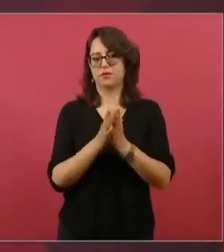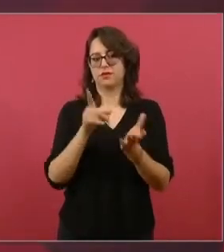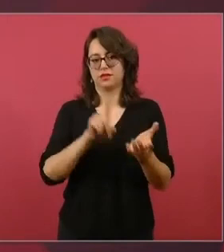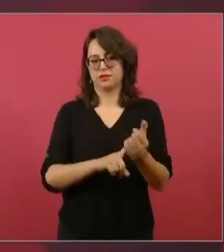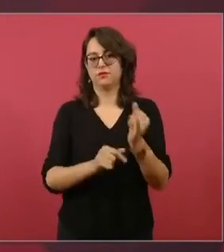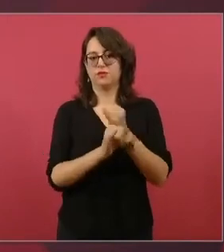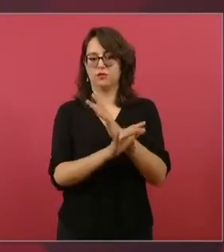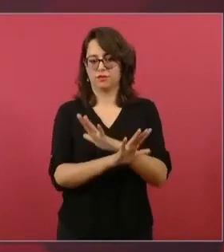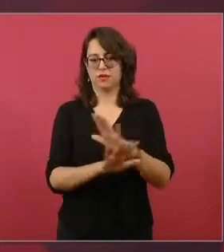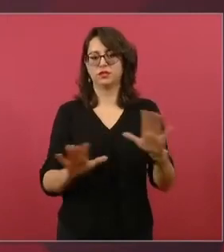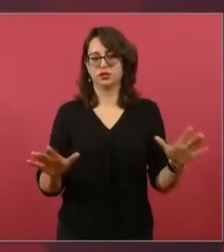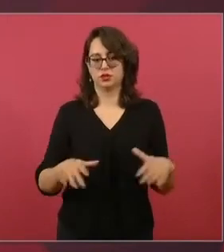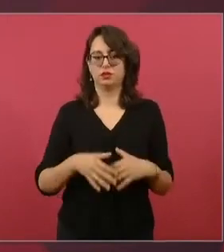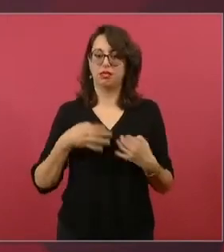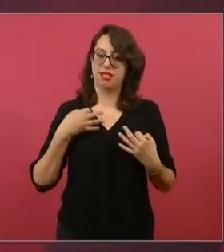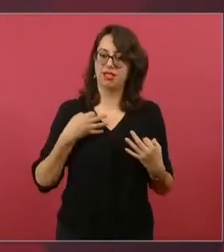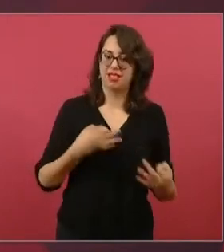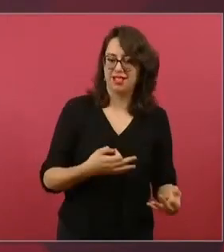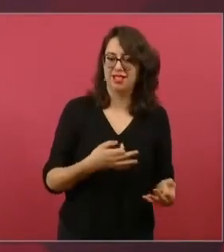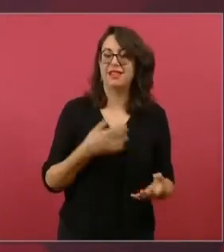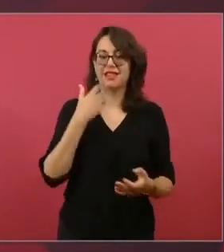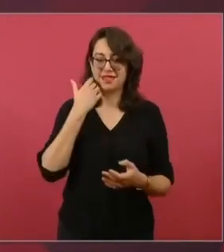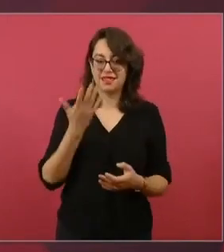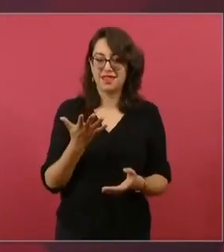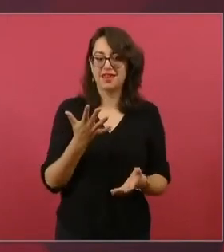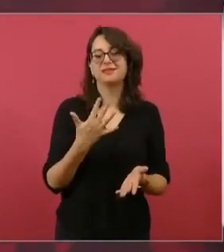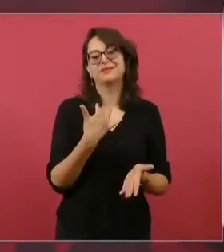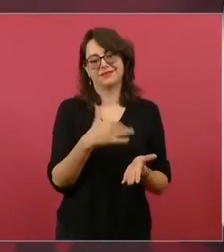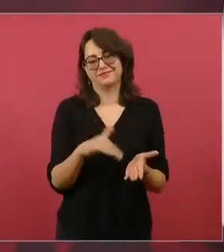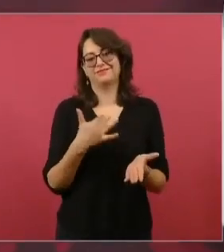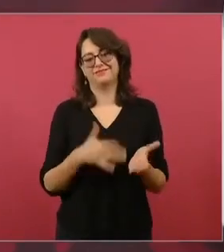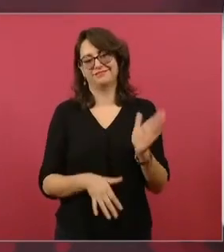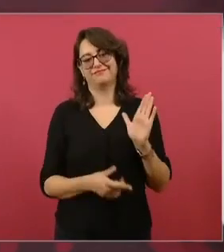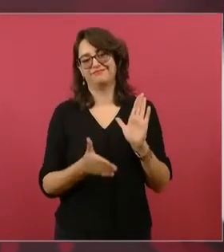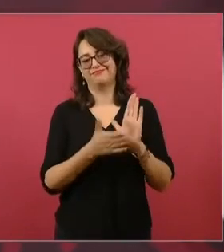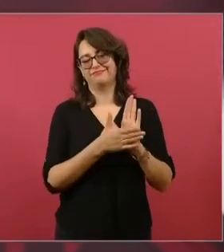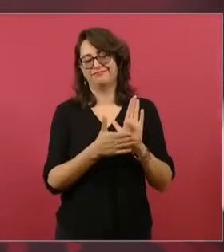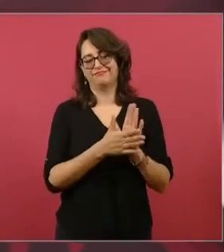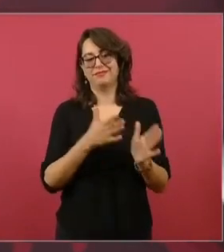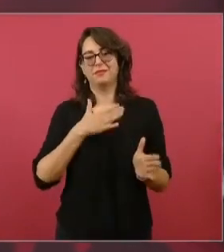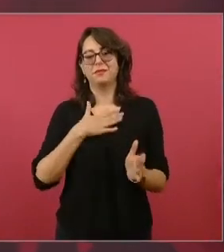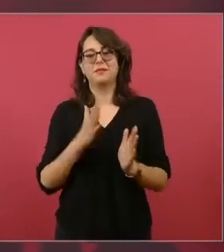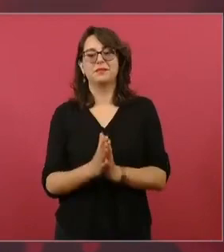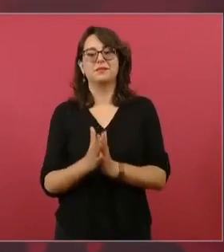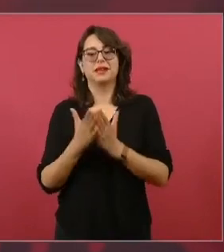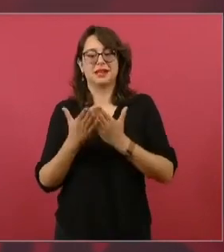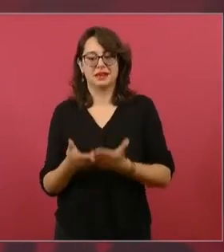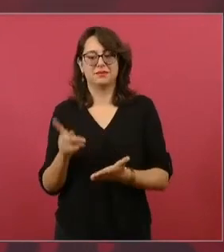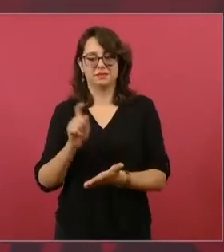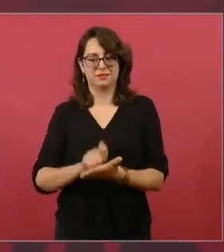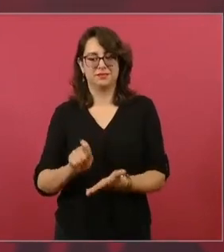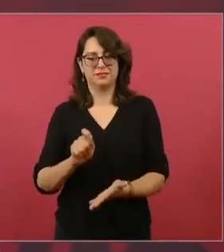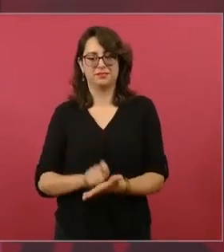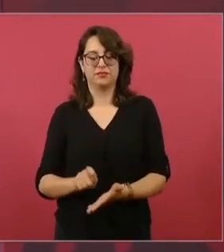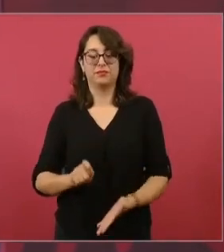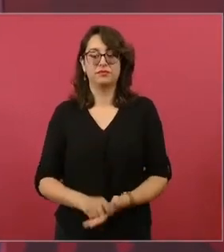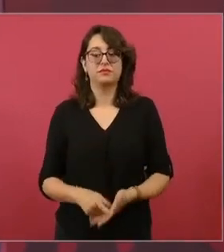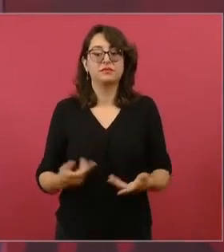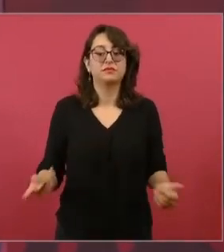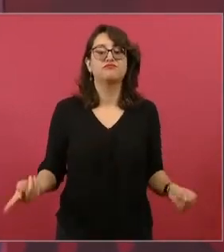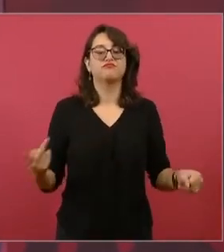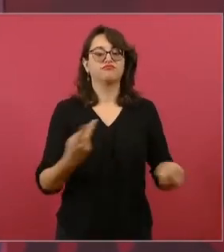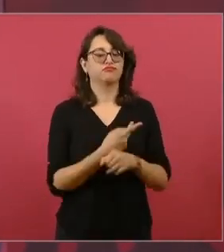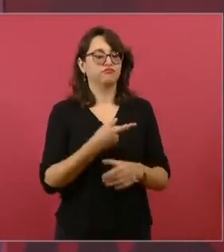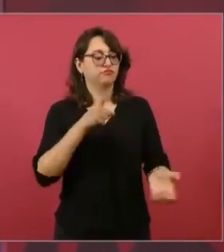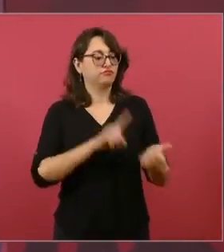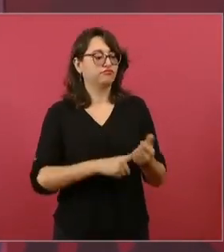información atractiva. Hay cosas que me voy a reservar, pero bueno, no se pusieron de